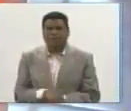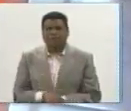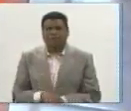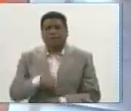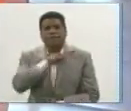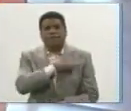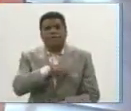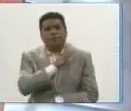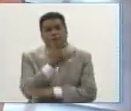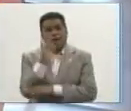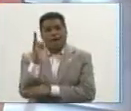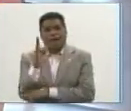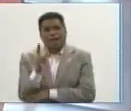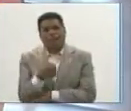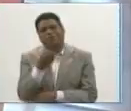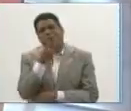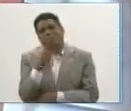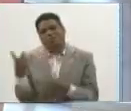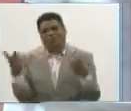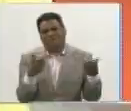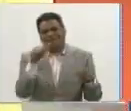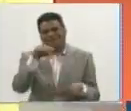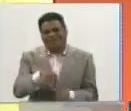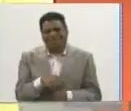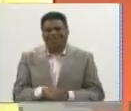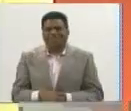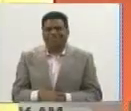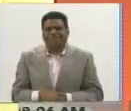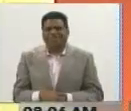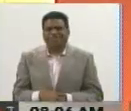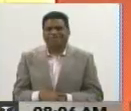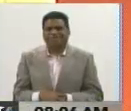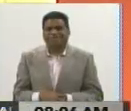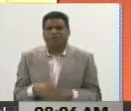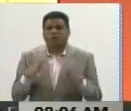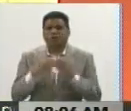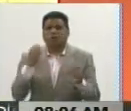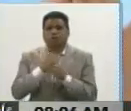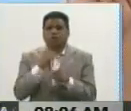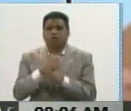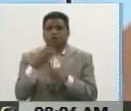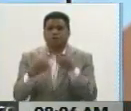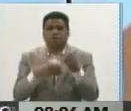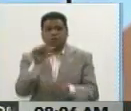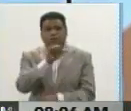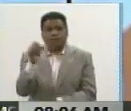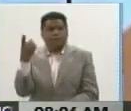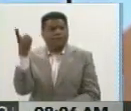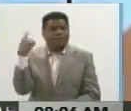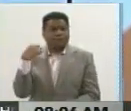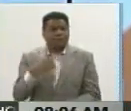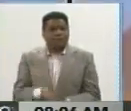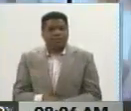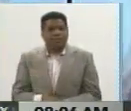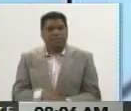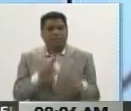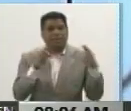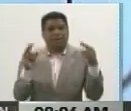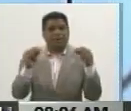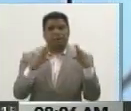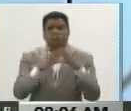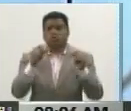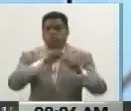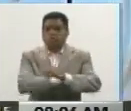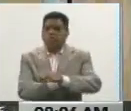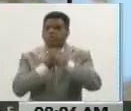Muy bien. Me encanta tenerte aquí en el desayuno. Además de muchos trabajos que se han hecho, ya estuviste en semanas pasadas, en meses anteriores, para hablarnos de todo ese